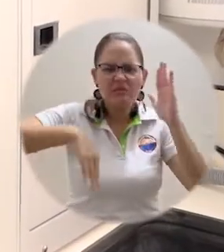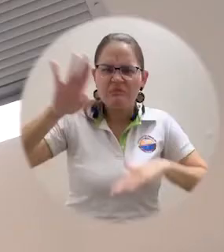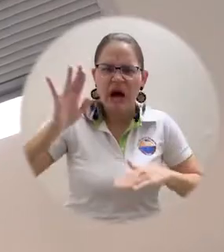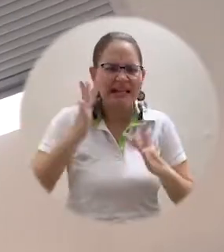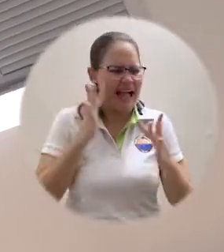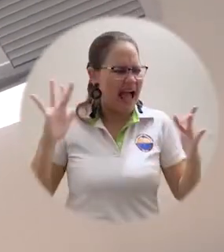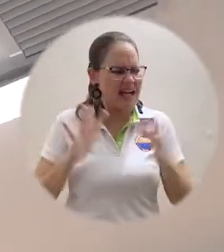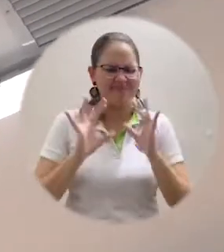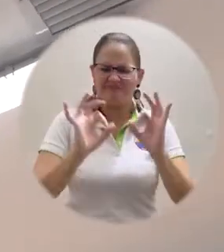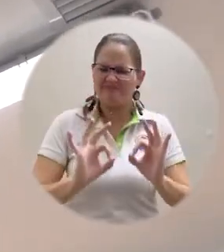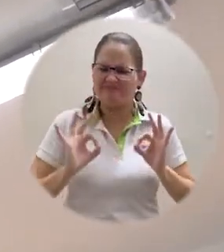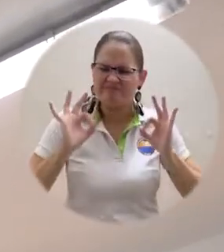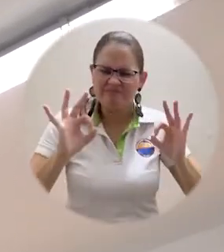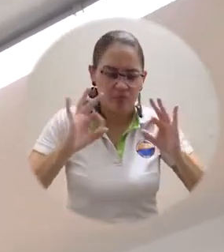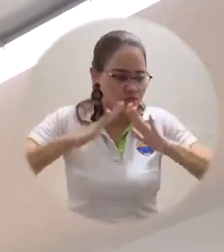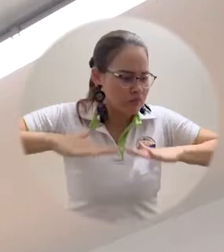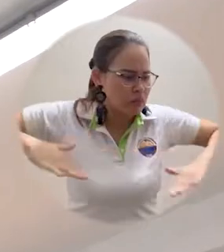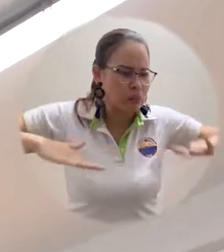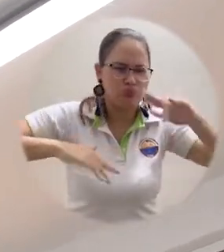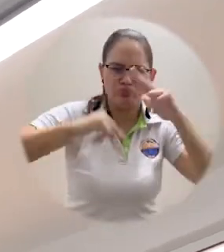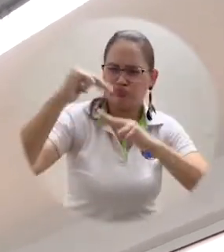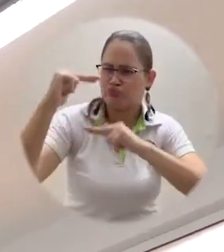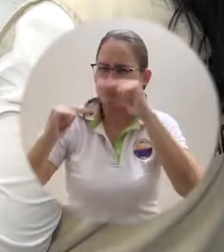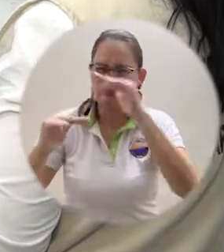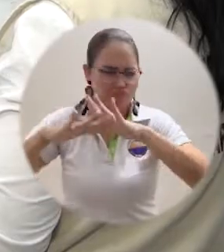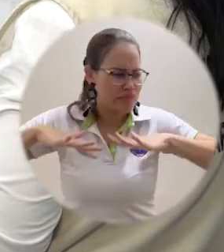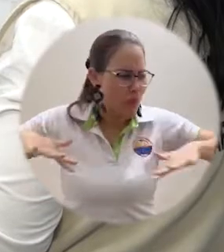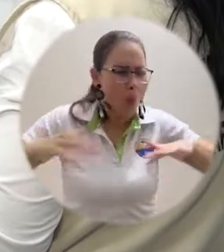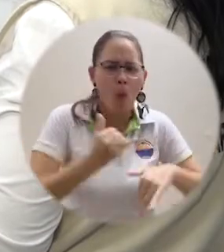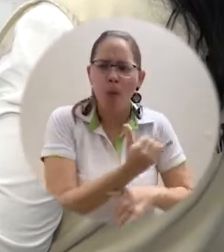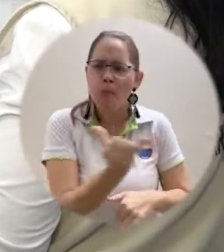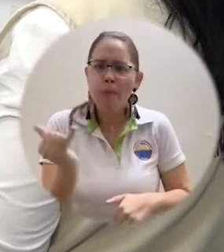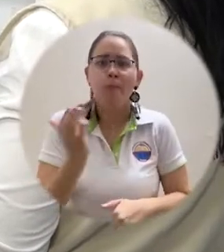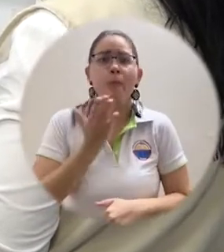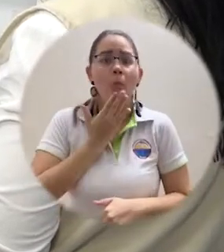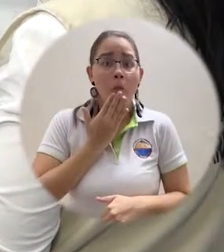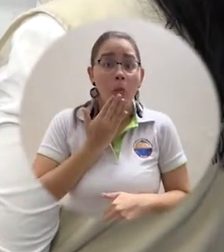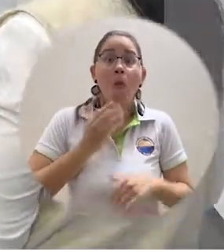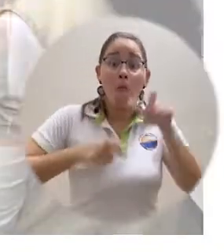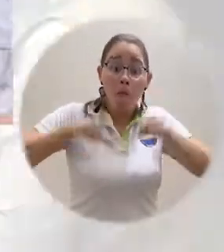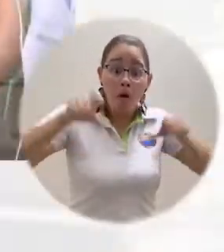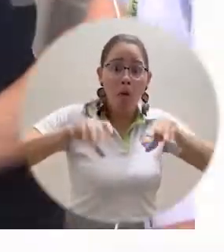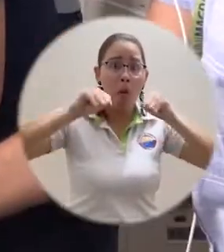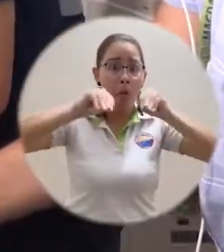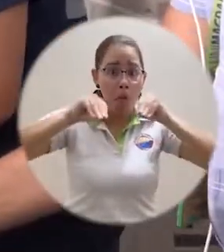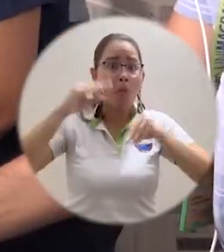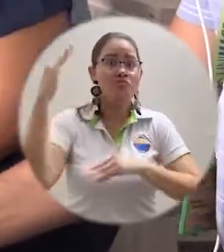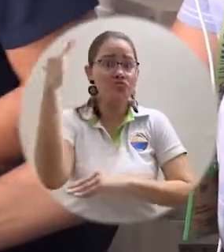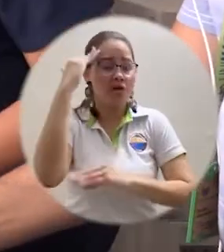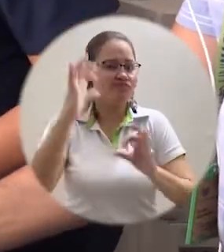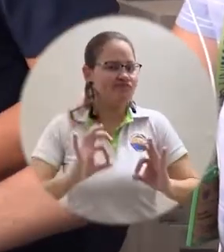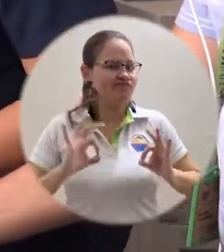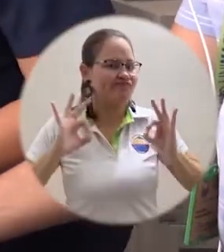encuentra fortalecida en la parte de infraestructura y ya tiene un recurso humano capacitado.